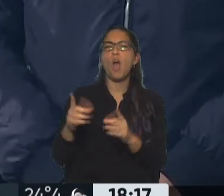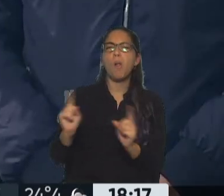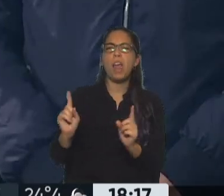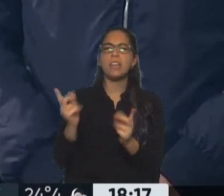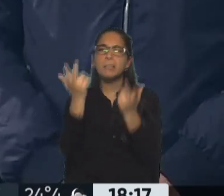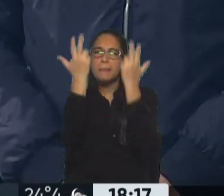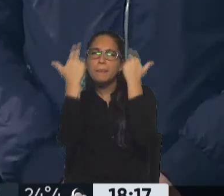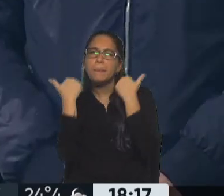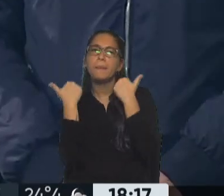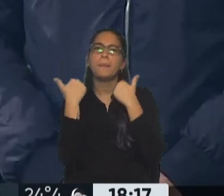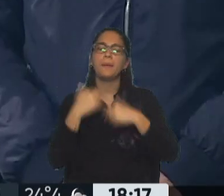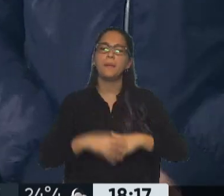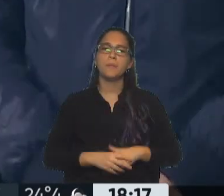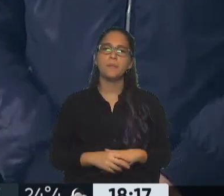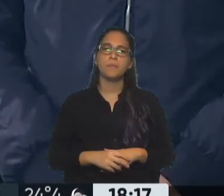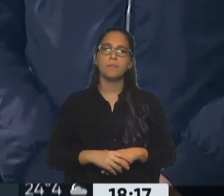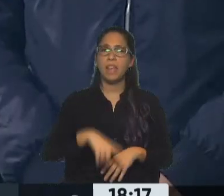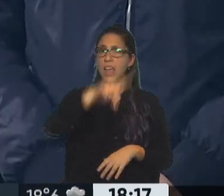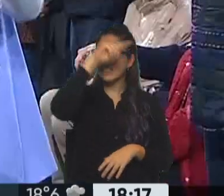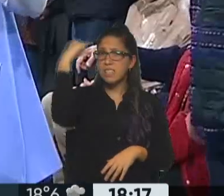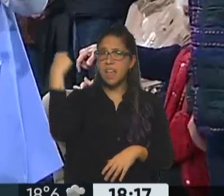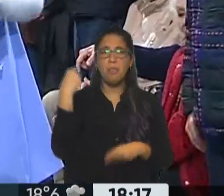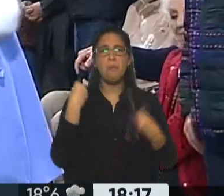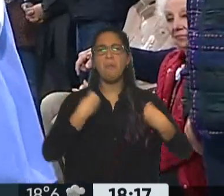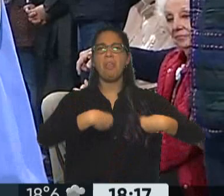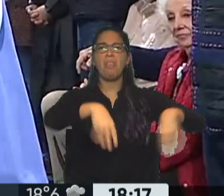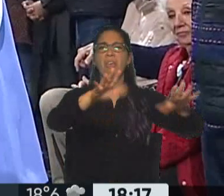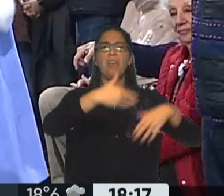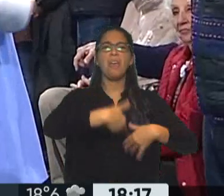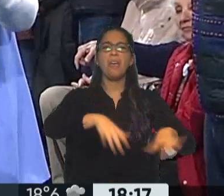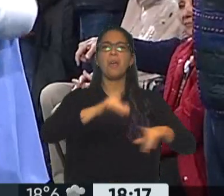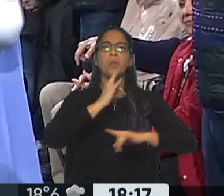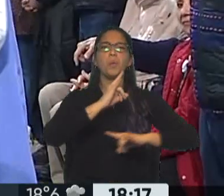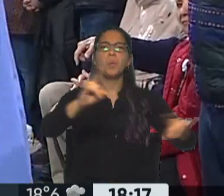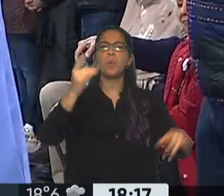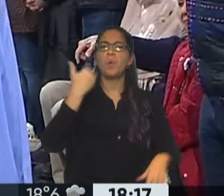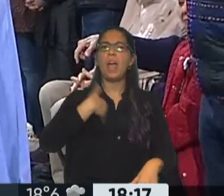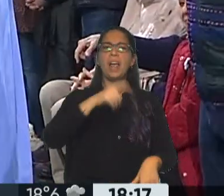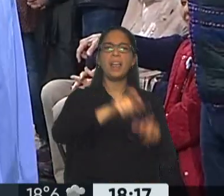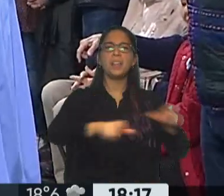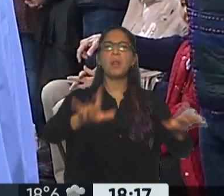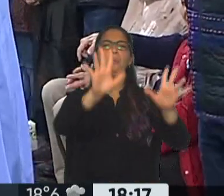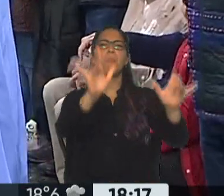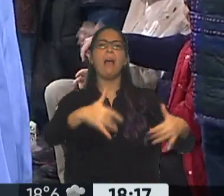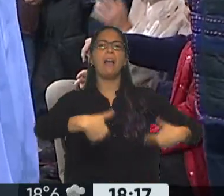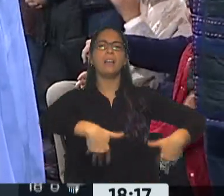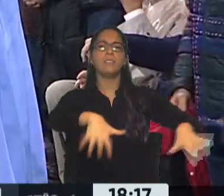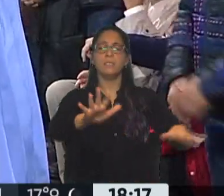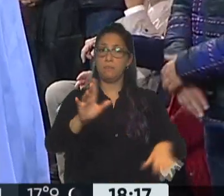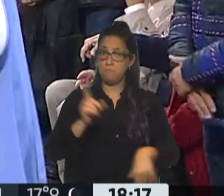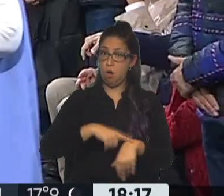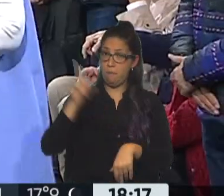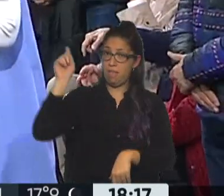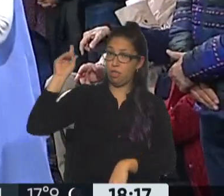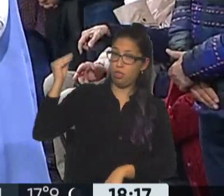moleste, un Estado que deje que los argentinos vivan en paz. Quiero contarles que cuando él